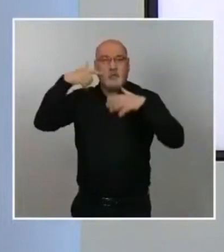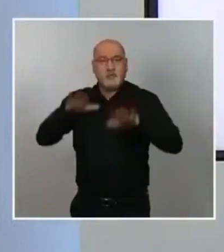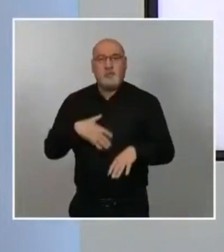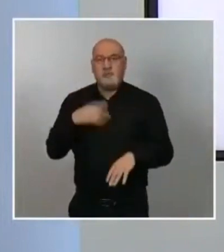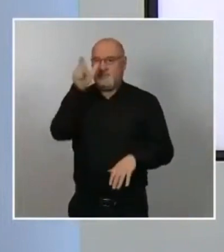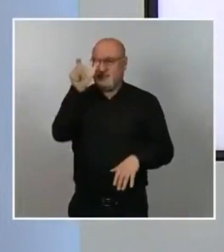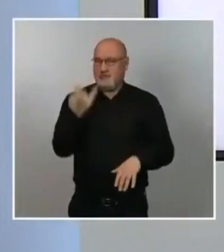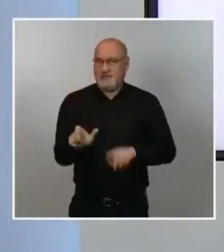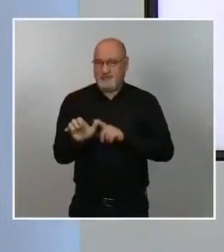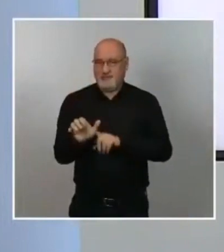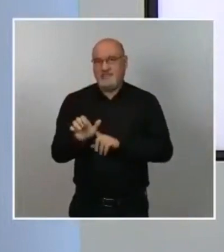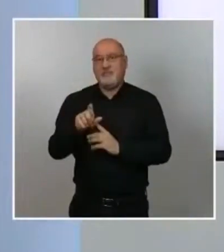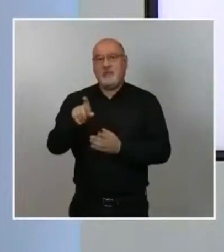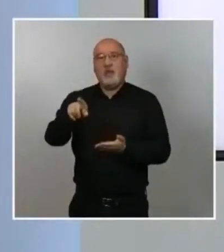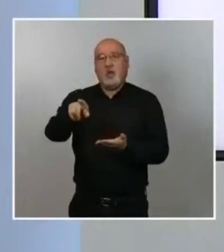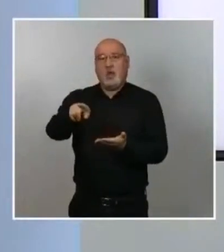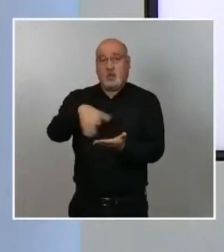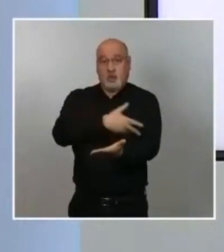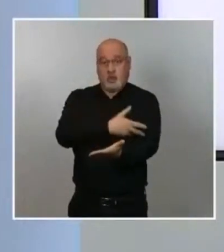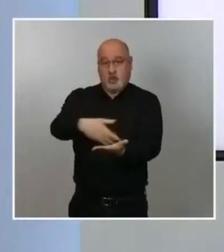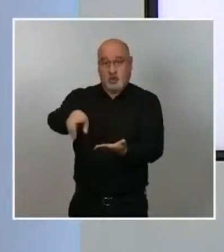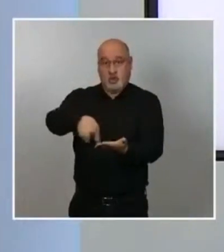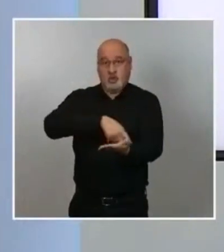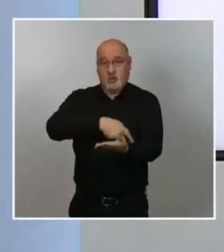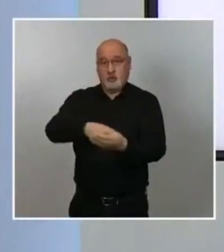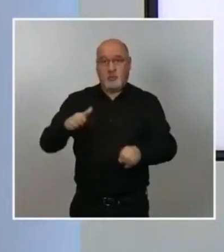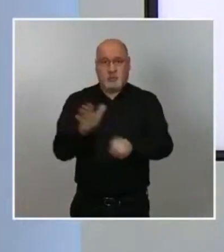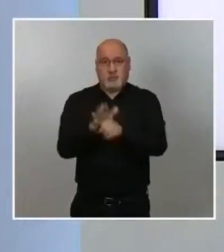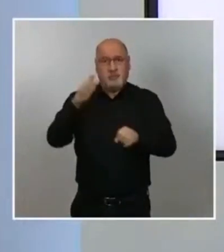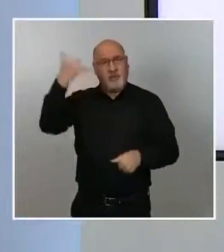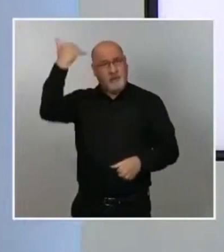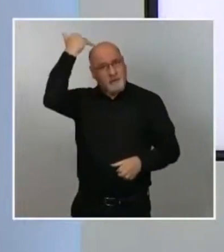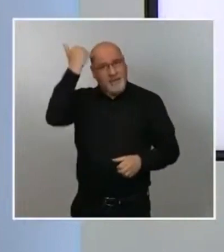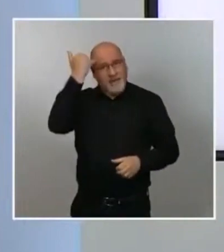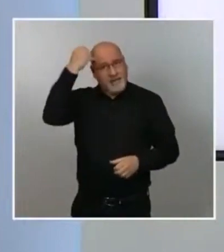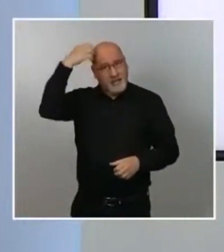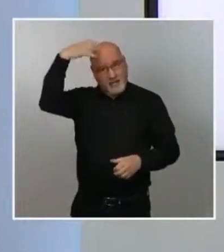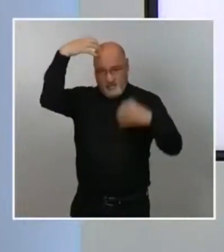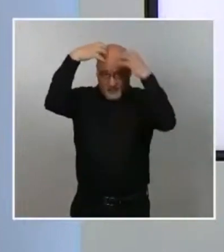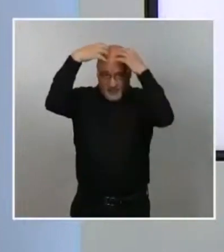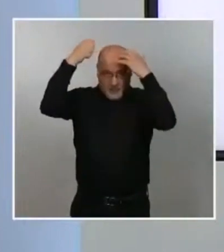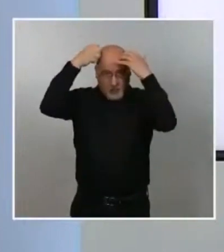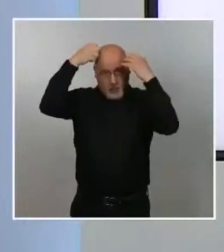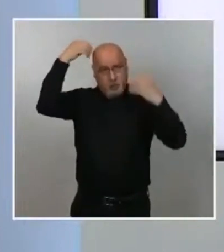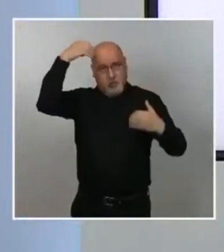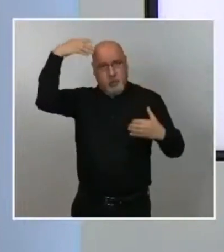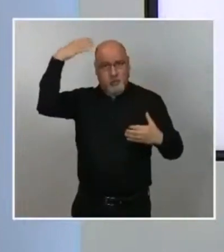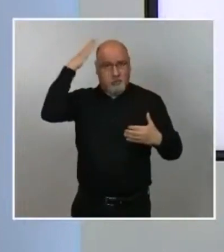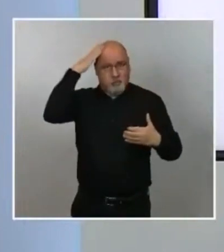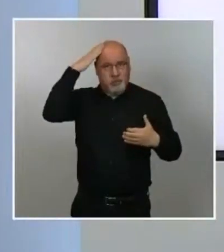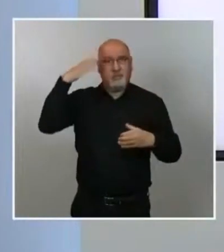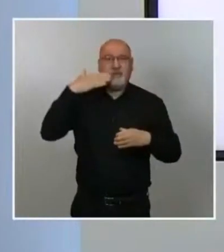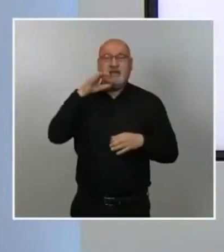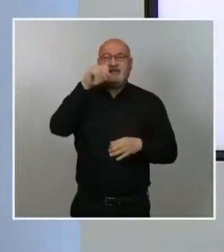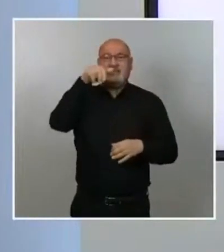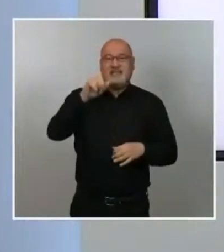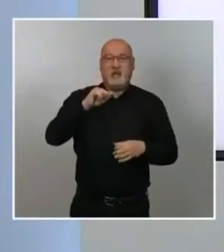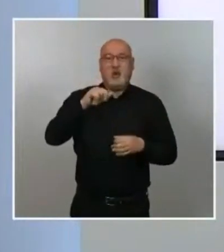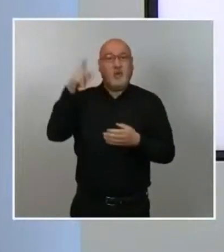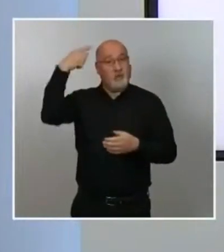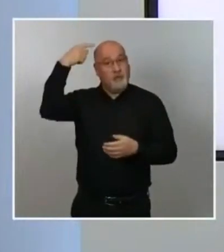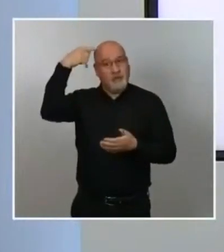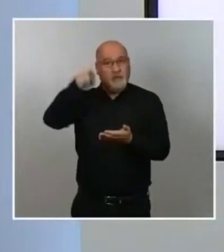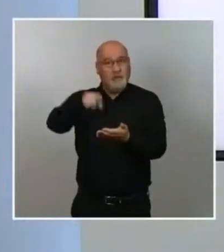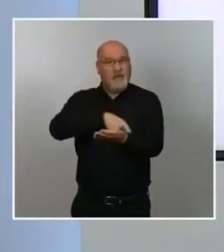trombosis venosa cerebral, en concreto una trombosis de senos venosos, que cursaba además